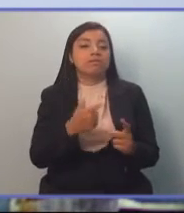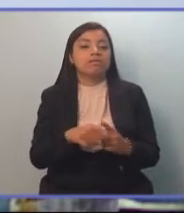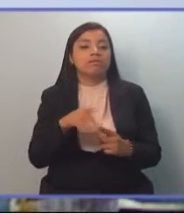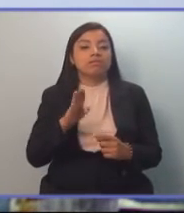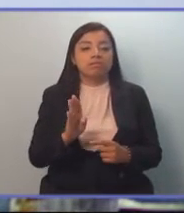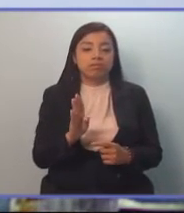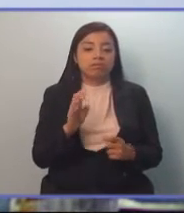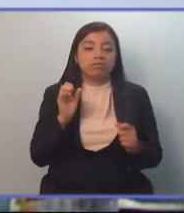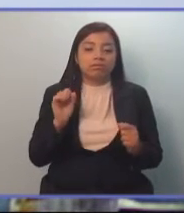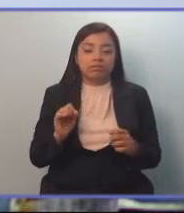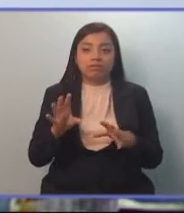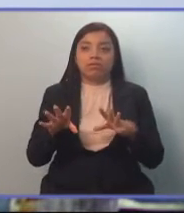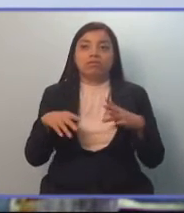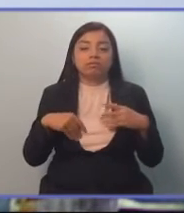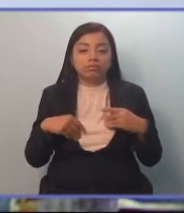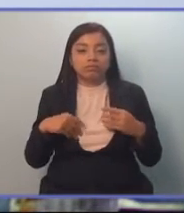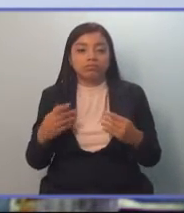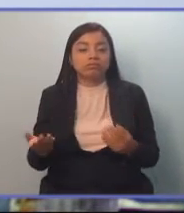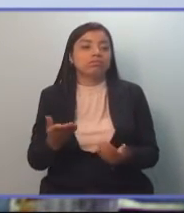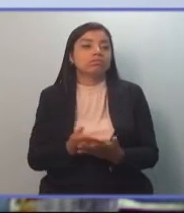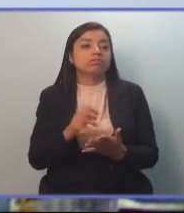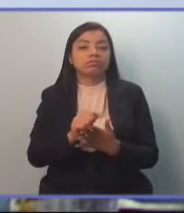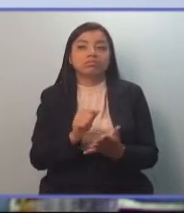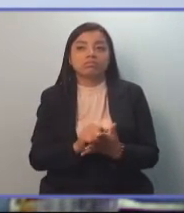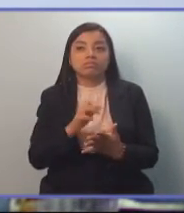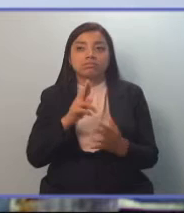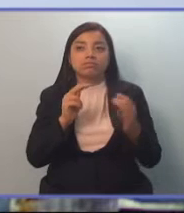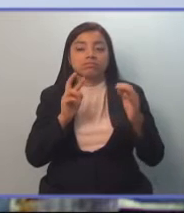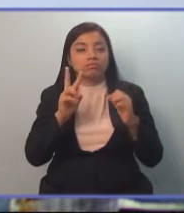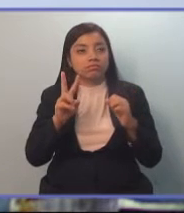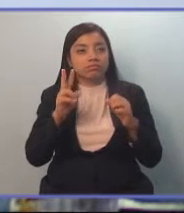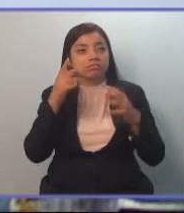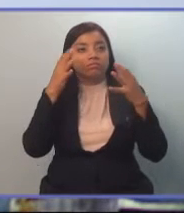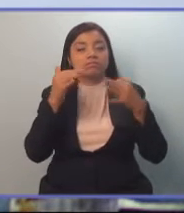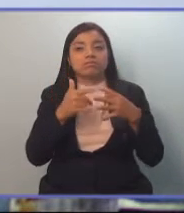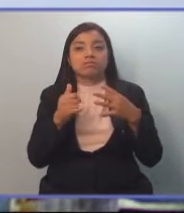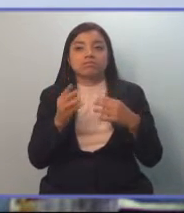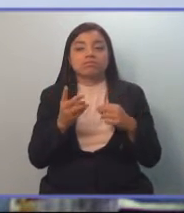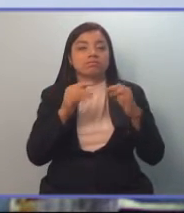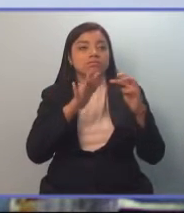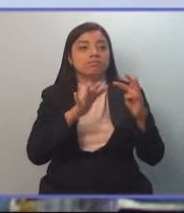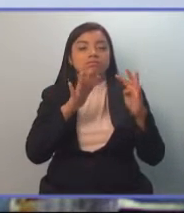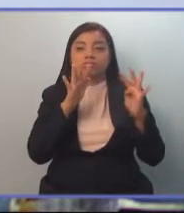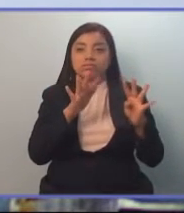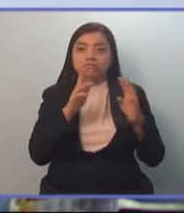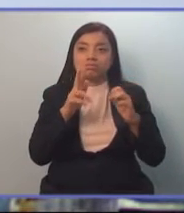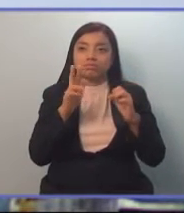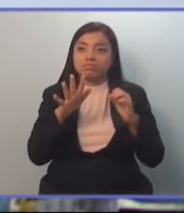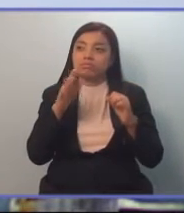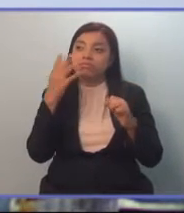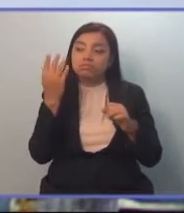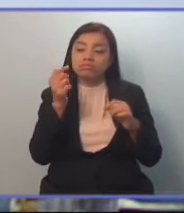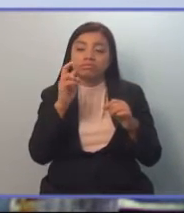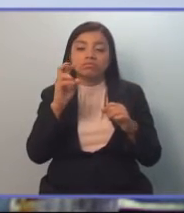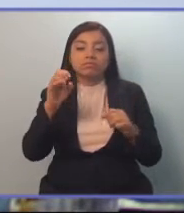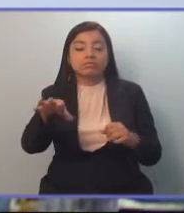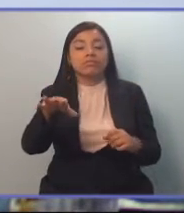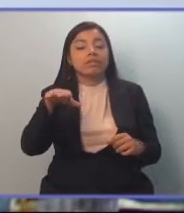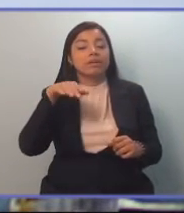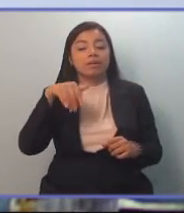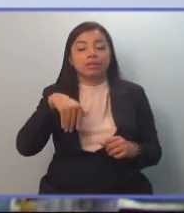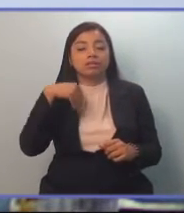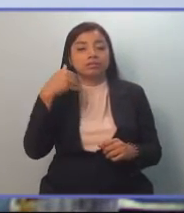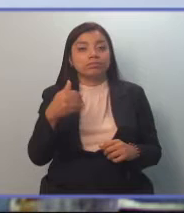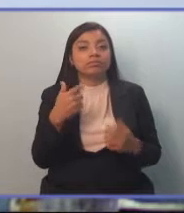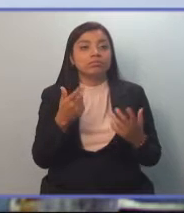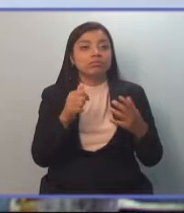aceptar propuestas de redacción en el artículo 2 del decreto 935 del 20 de marzo del corriente año, que reforma el